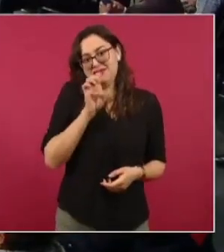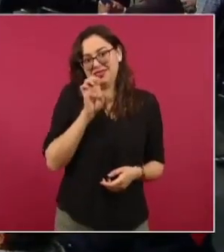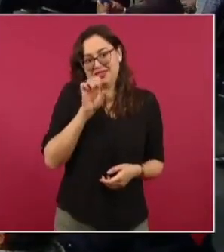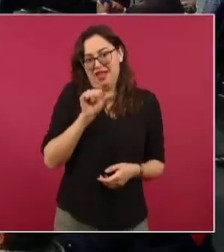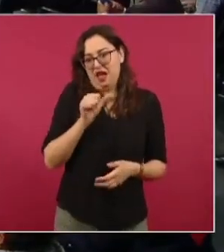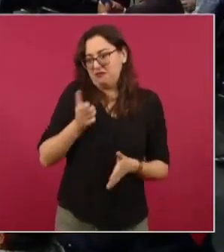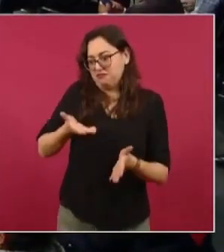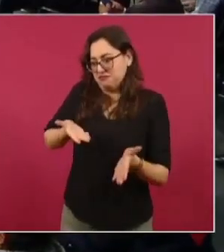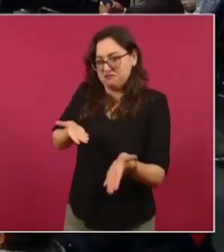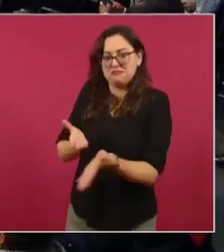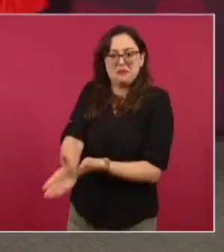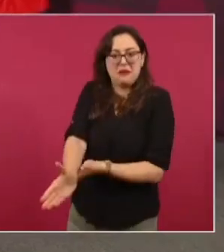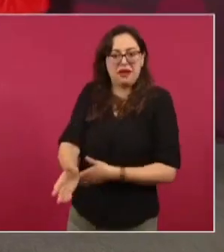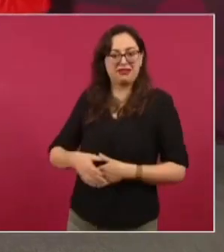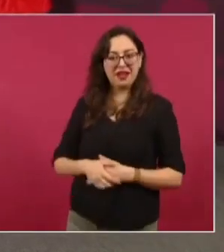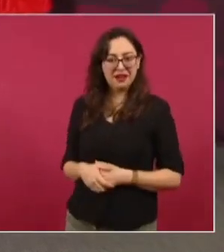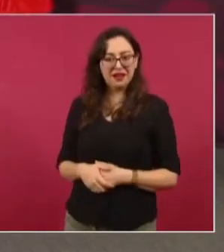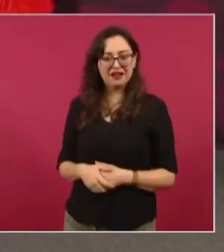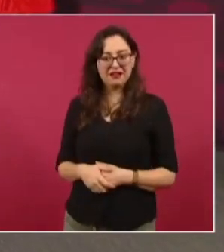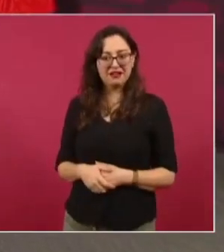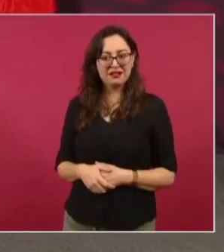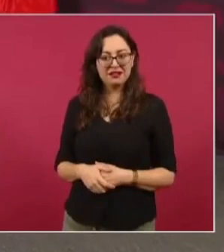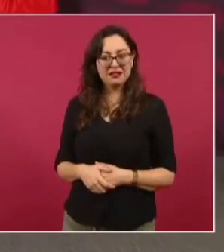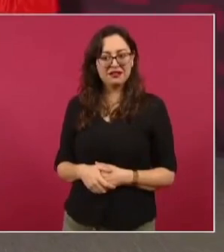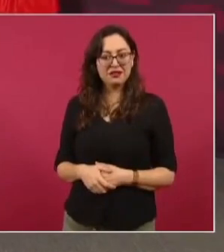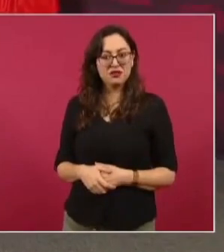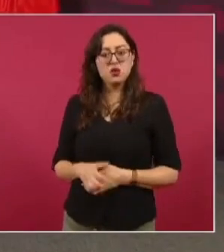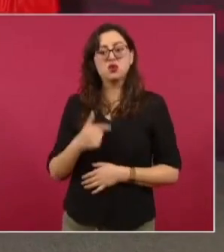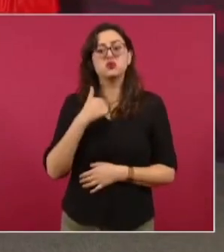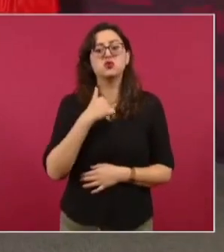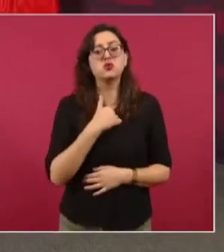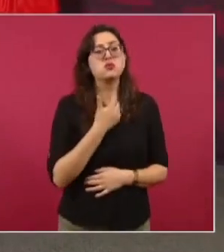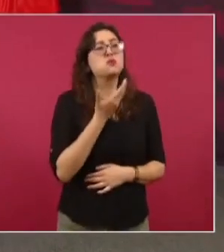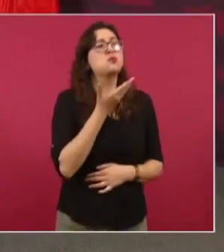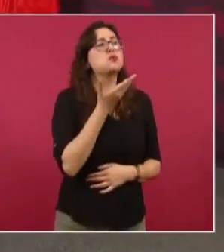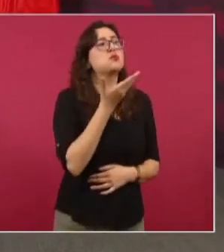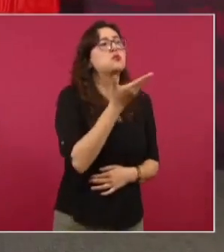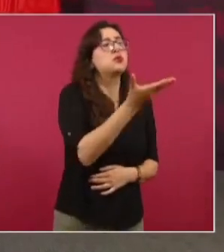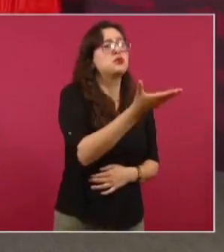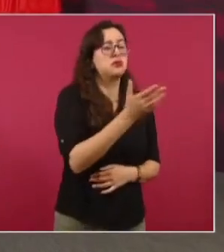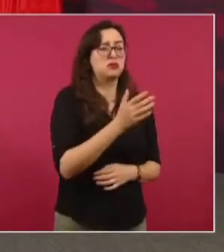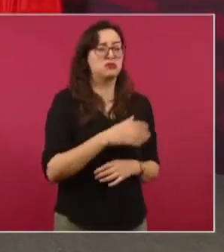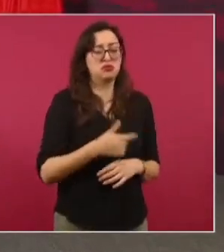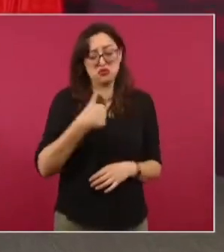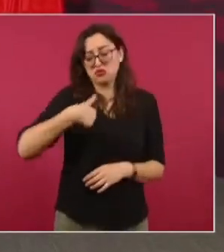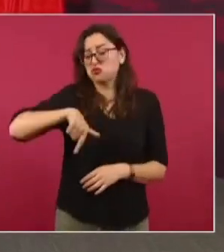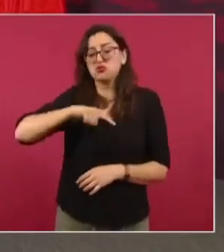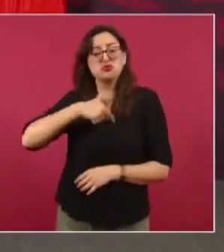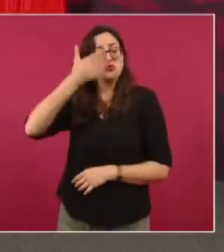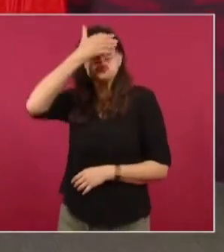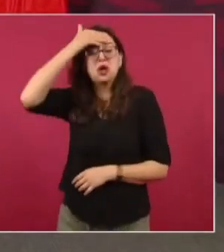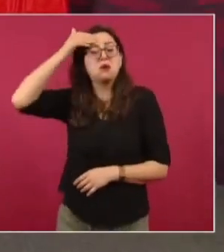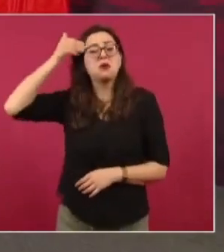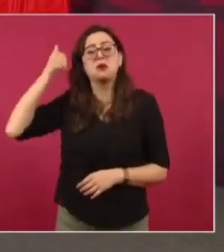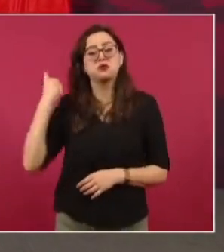o sea es este permitir que pisoteen nuestra soberanía pero no solo es eso